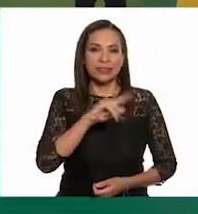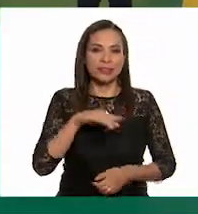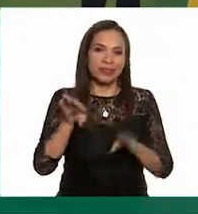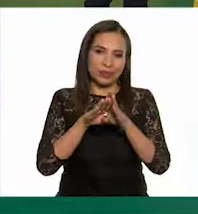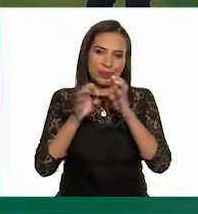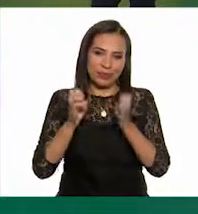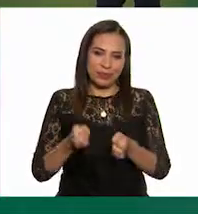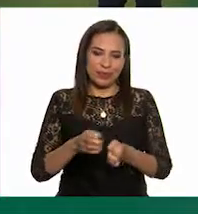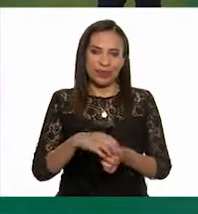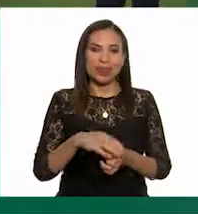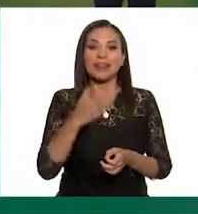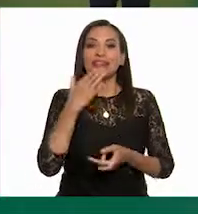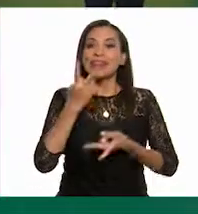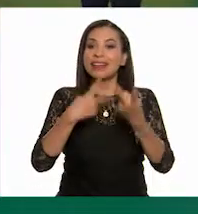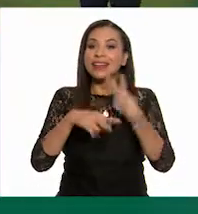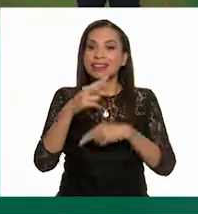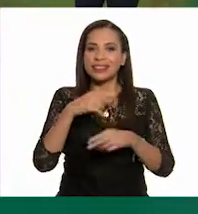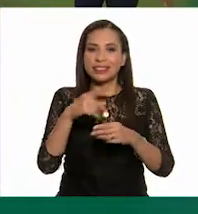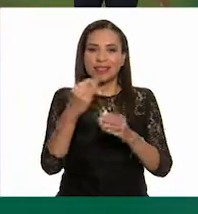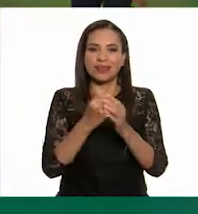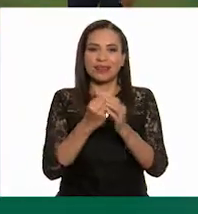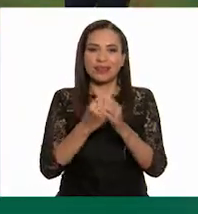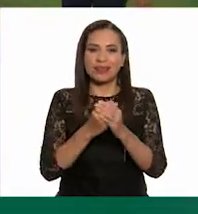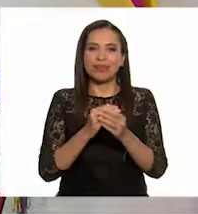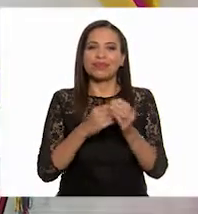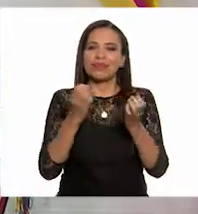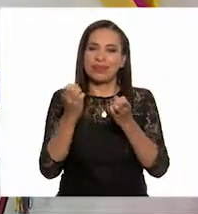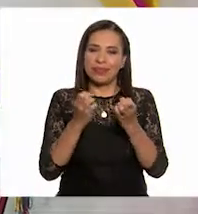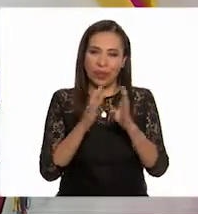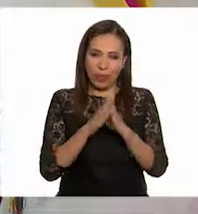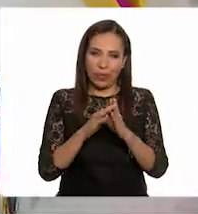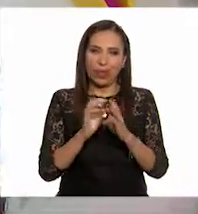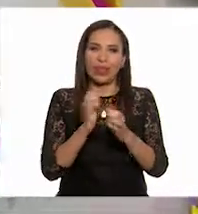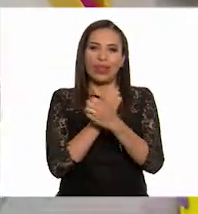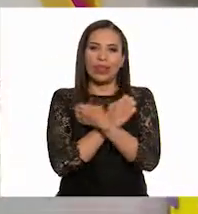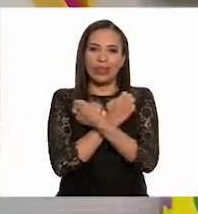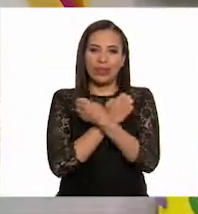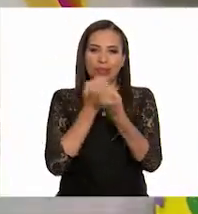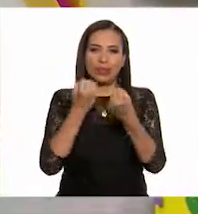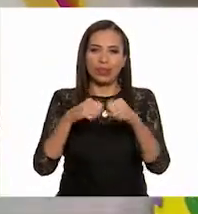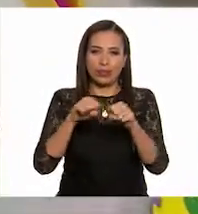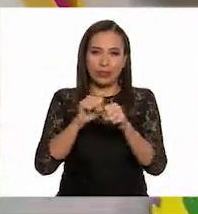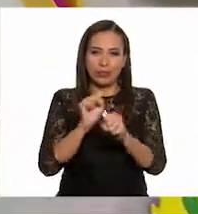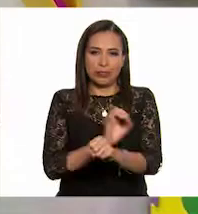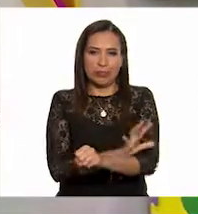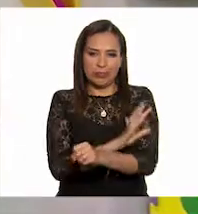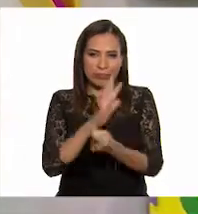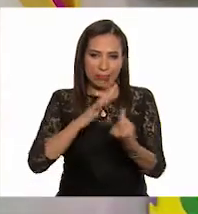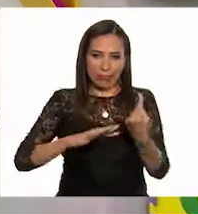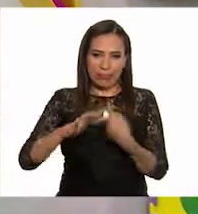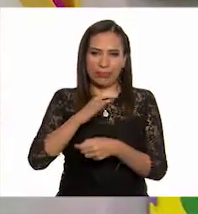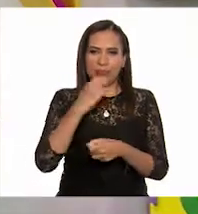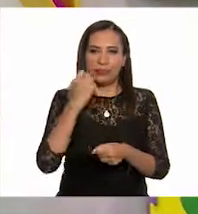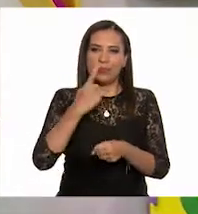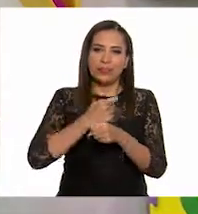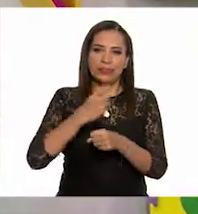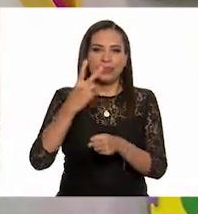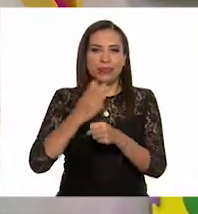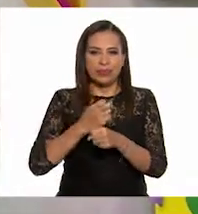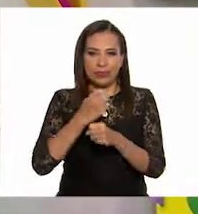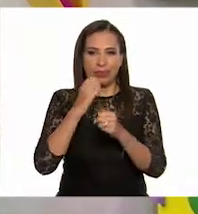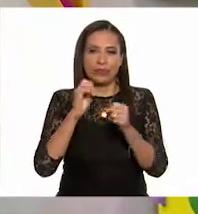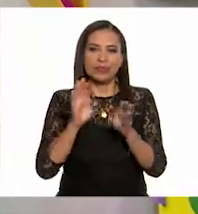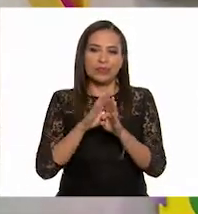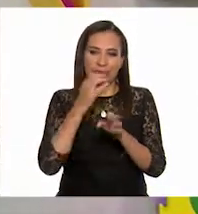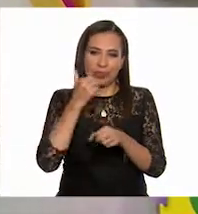¿Cómo están? Les damos la bienvenida a su clase de educación socioemocional, primero y segundo de primaria. Nuestro tema del día de hoy